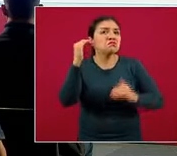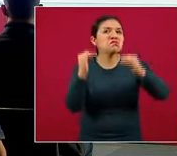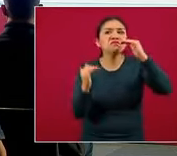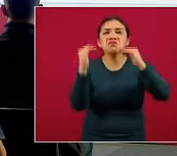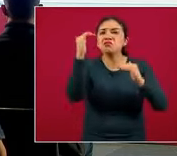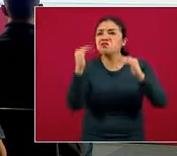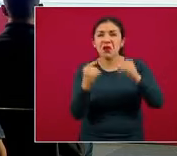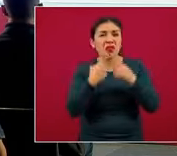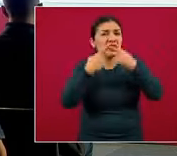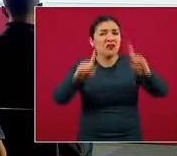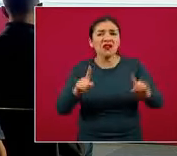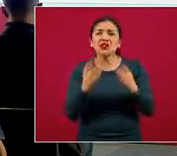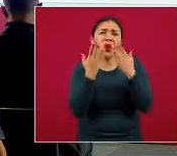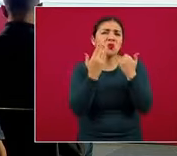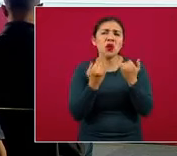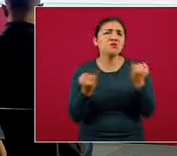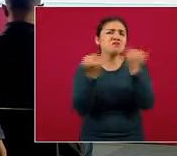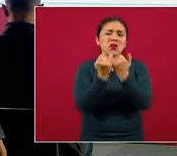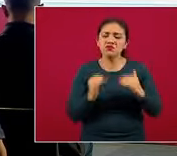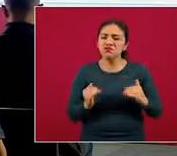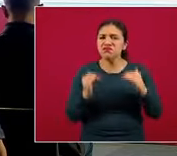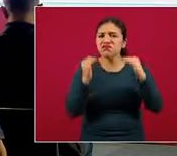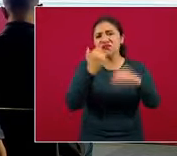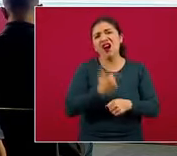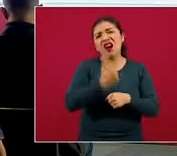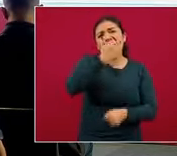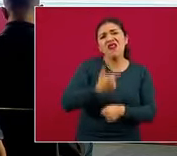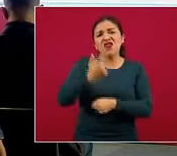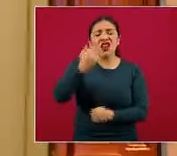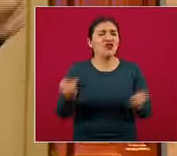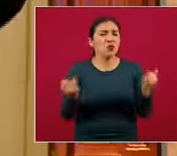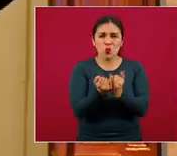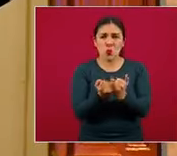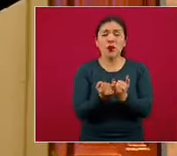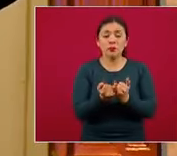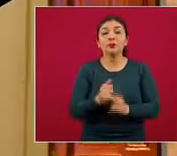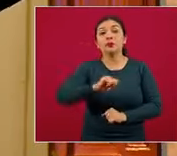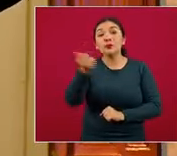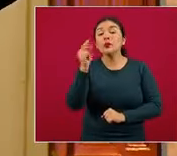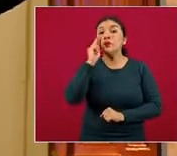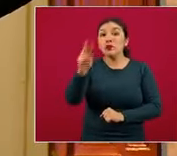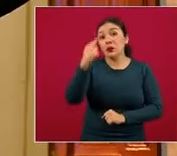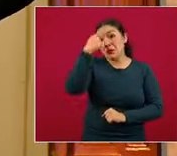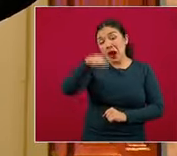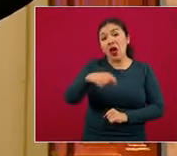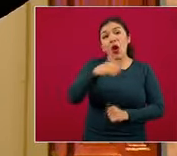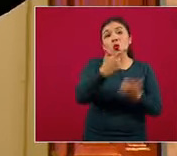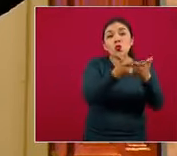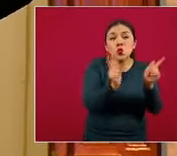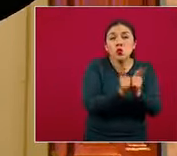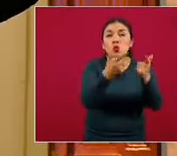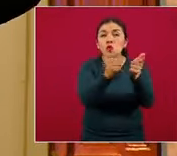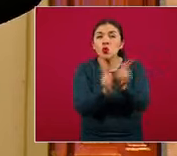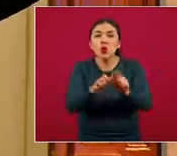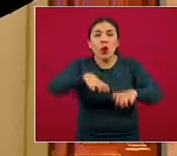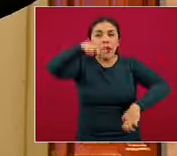genera mayor carga de riesgo hacia un lado o hacia el otro. Y cuando los vemos para cada grupo de